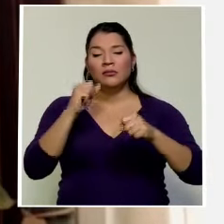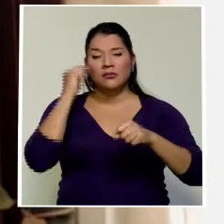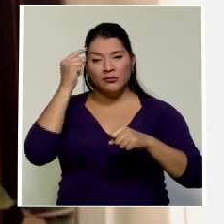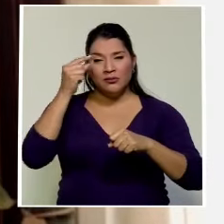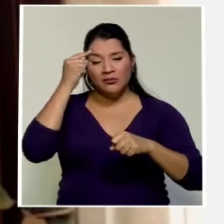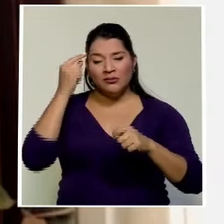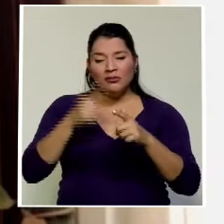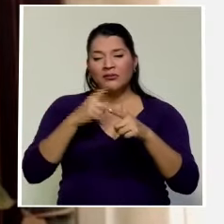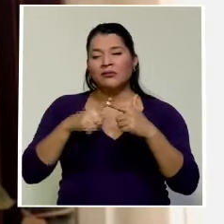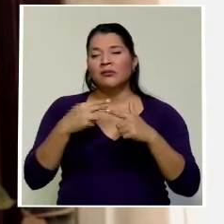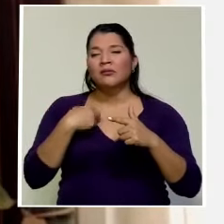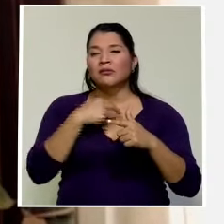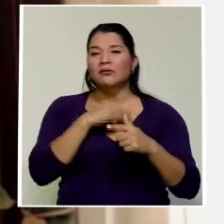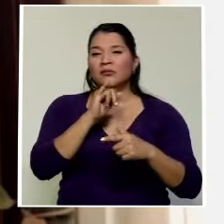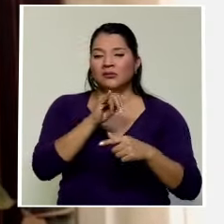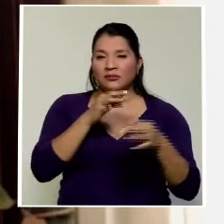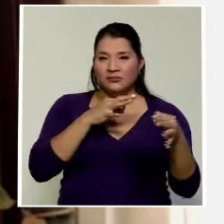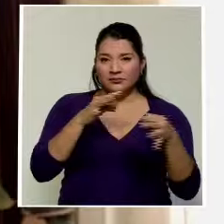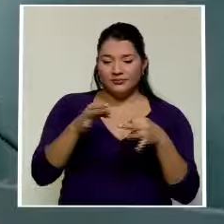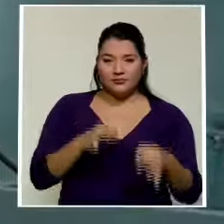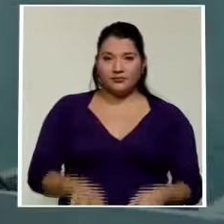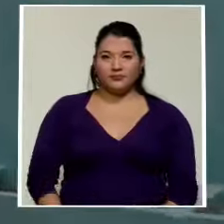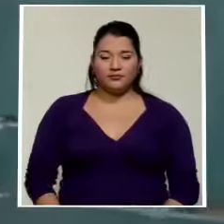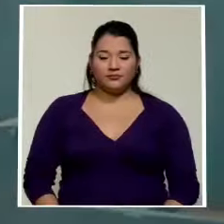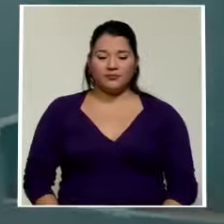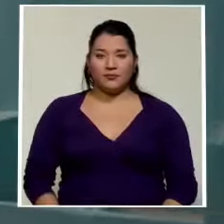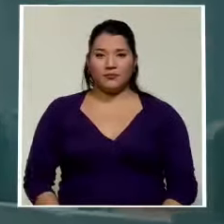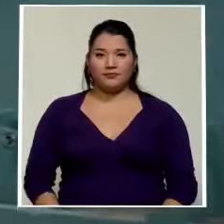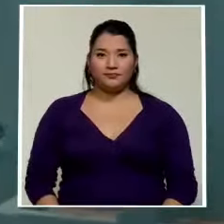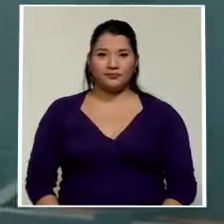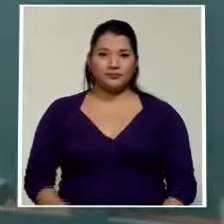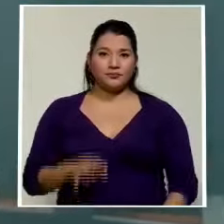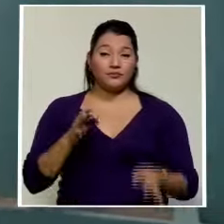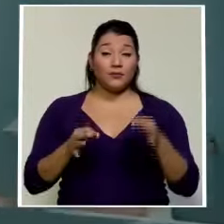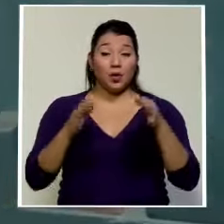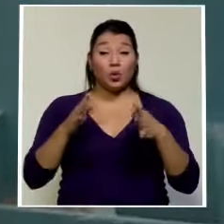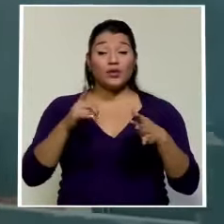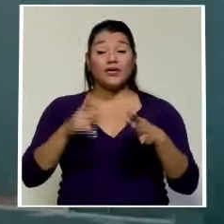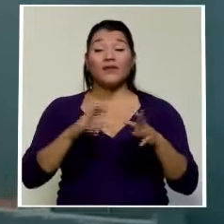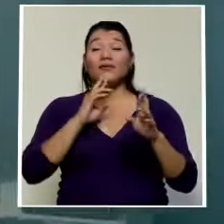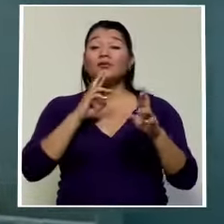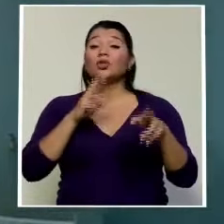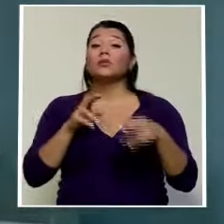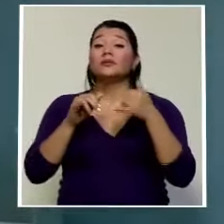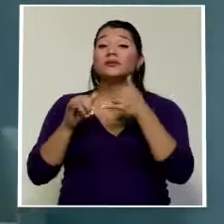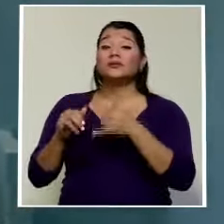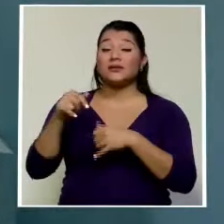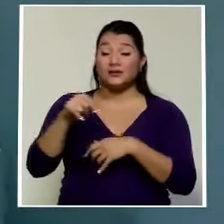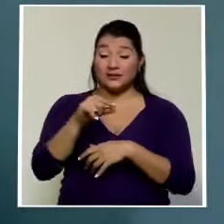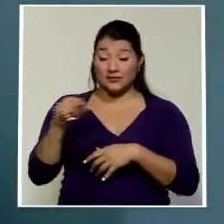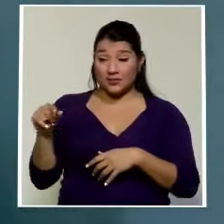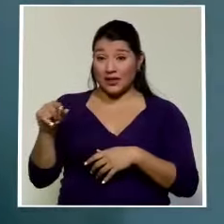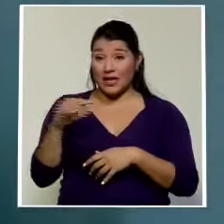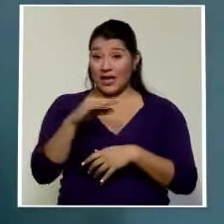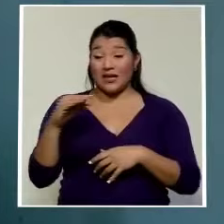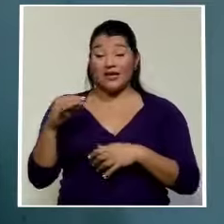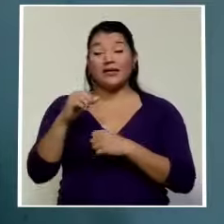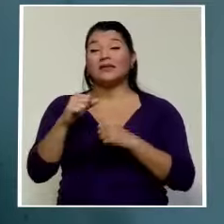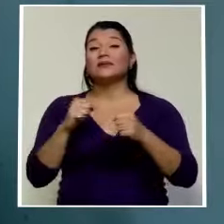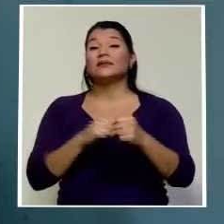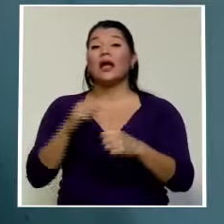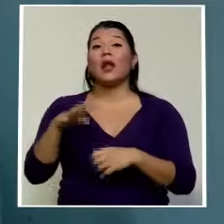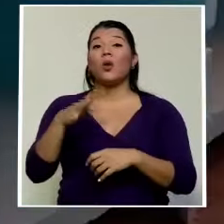medida, contextualicemos también la gravedad del tema. La jueza deberá resolver el proceso de la cárcel de San Sebastián esta semana, mientras que la Sala Cuarta